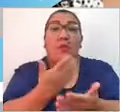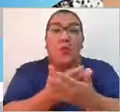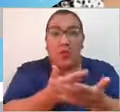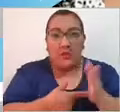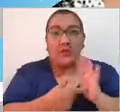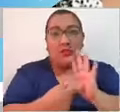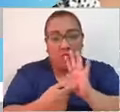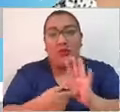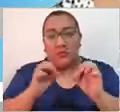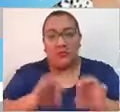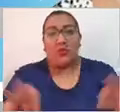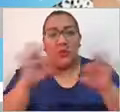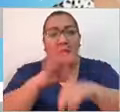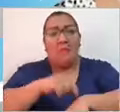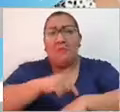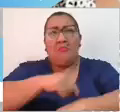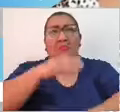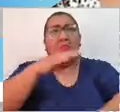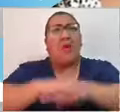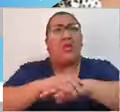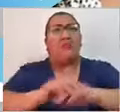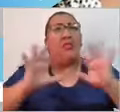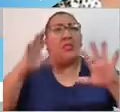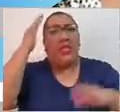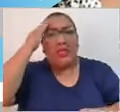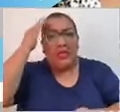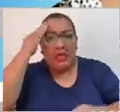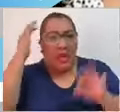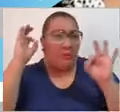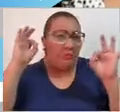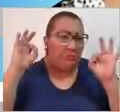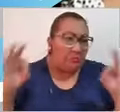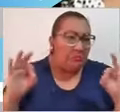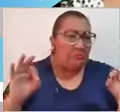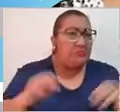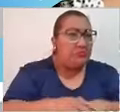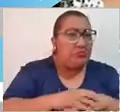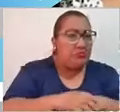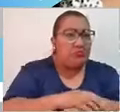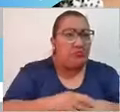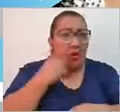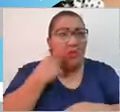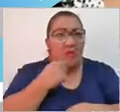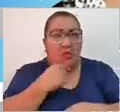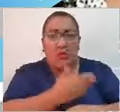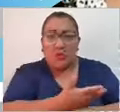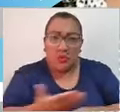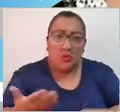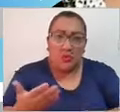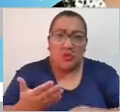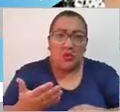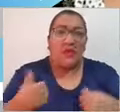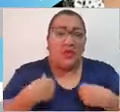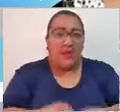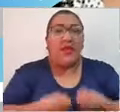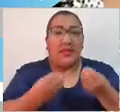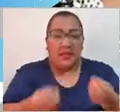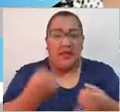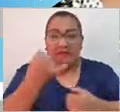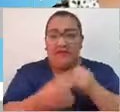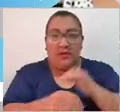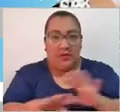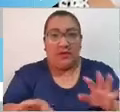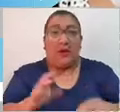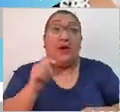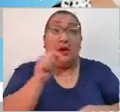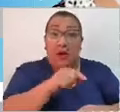motivada. En un plazo de máximo de 10 días, el empleador o empleadora tiene que emitir la decisión final.